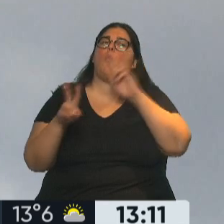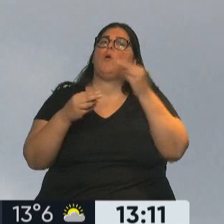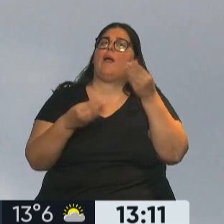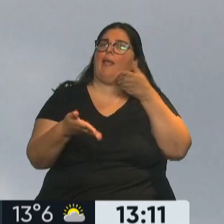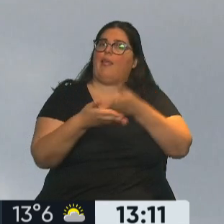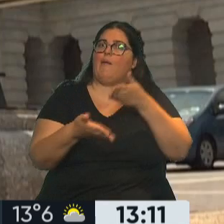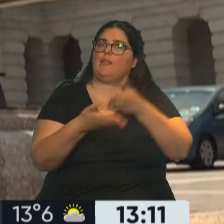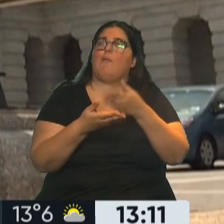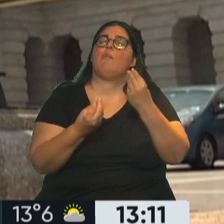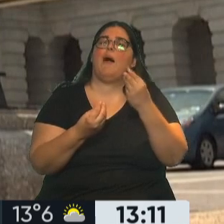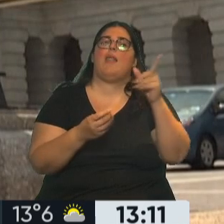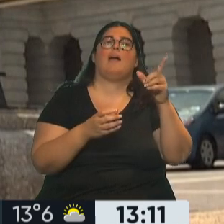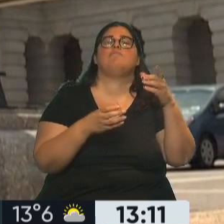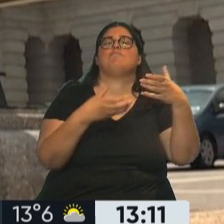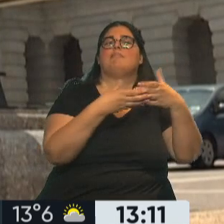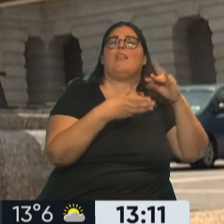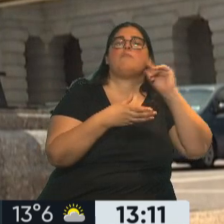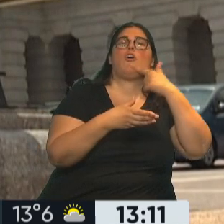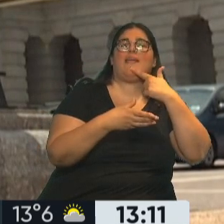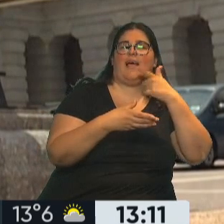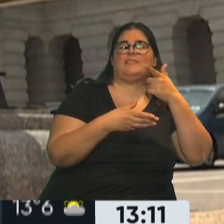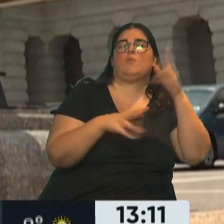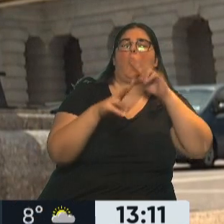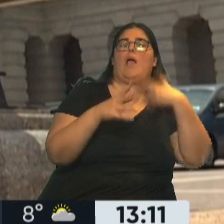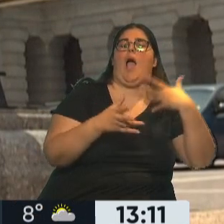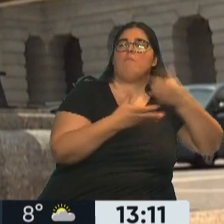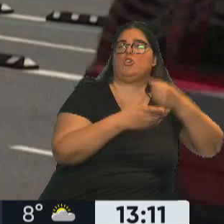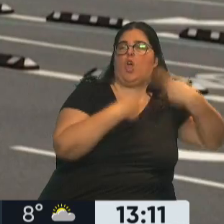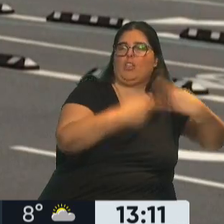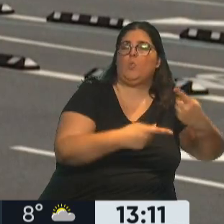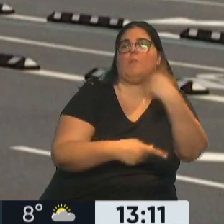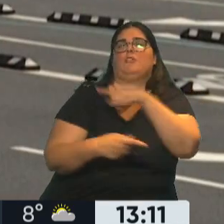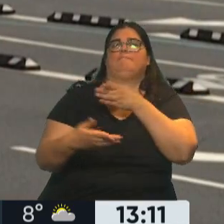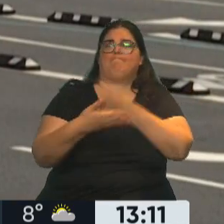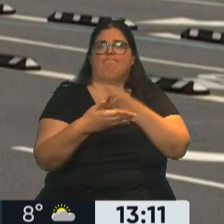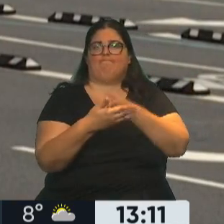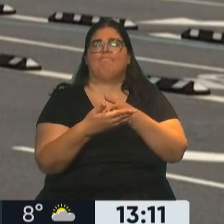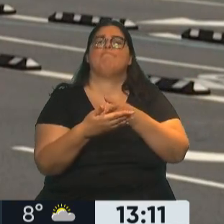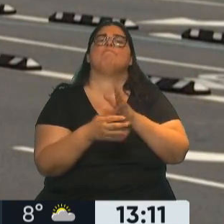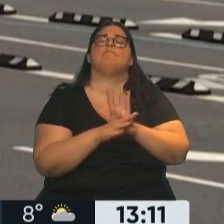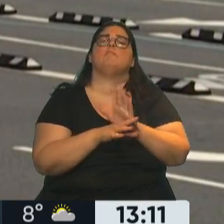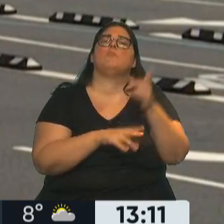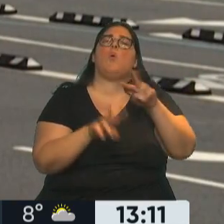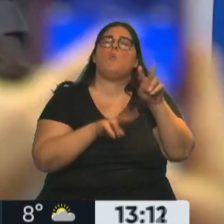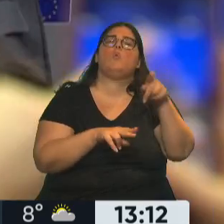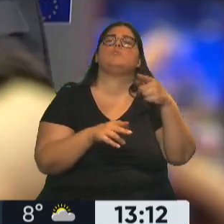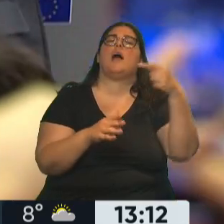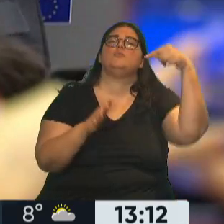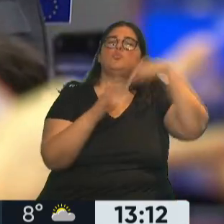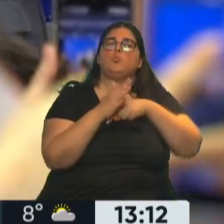demócrata superior a los millones pidiendo a cambio políticas migratorias más duras en la frontera